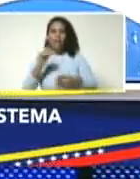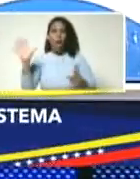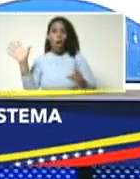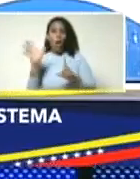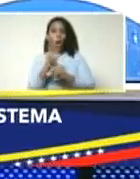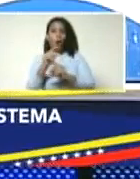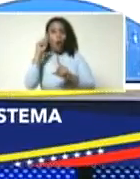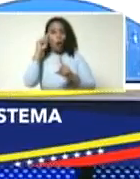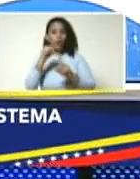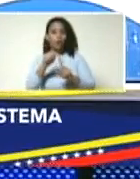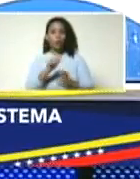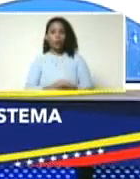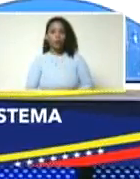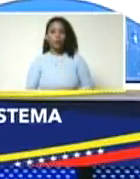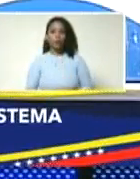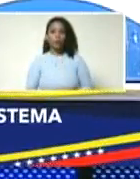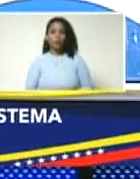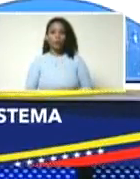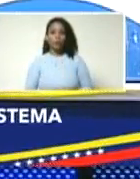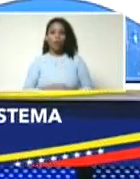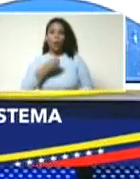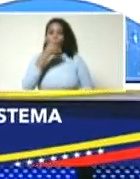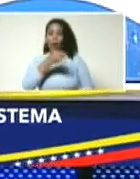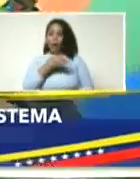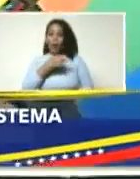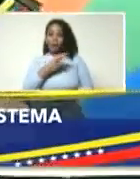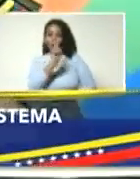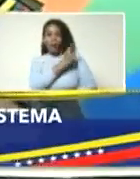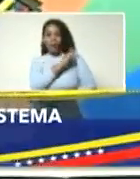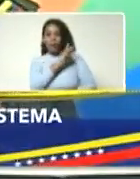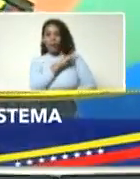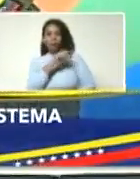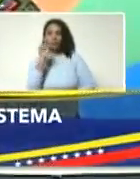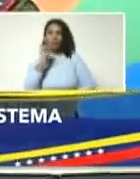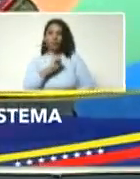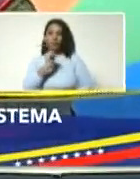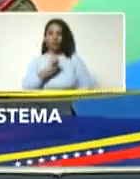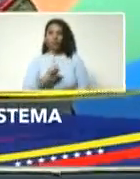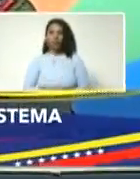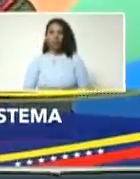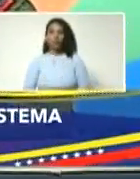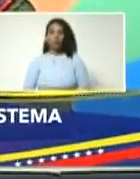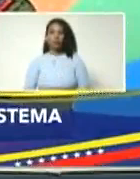meta? Buenas tardes, mi comandante en jefe. Efectivamente,